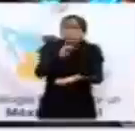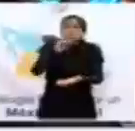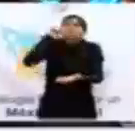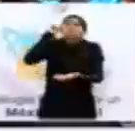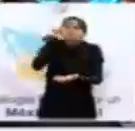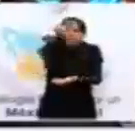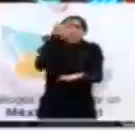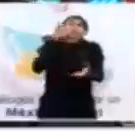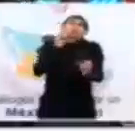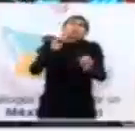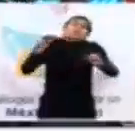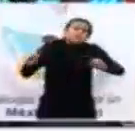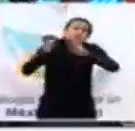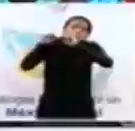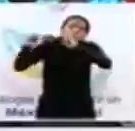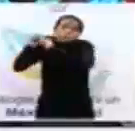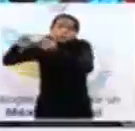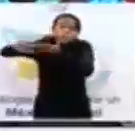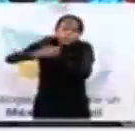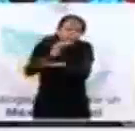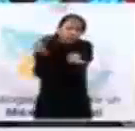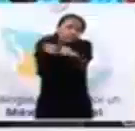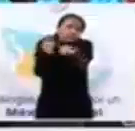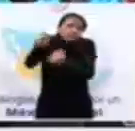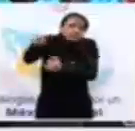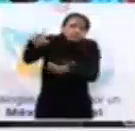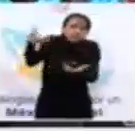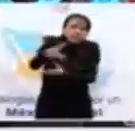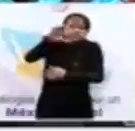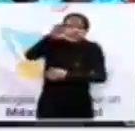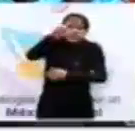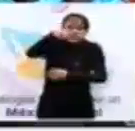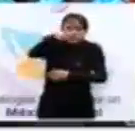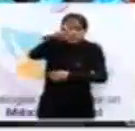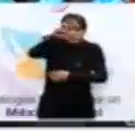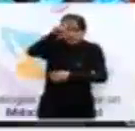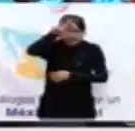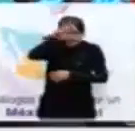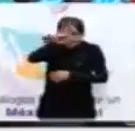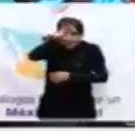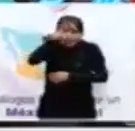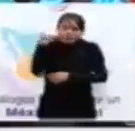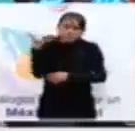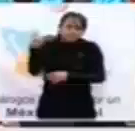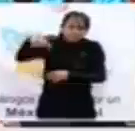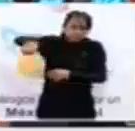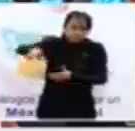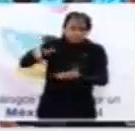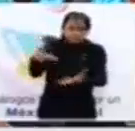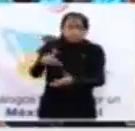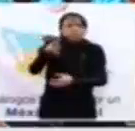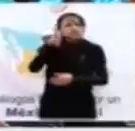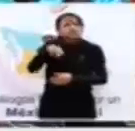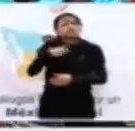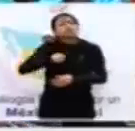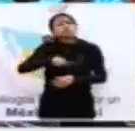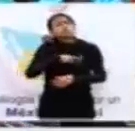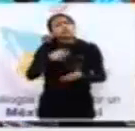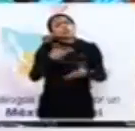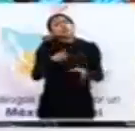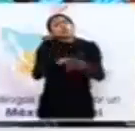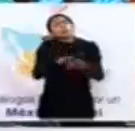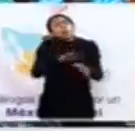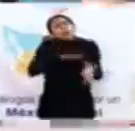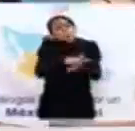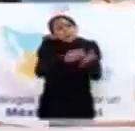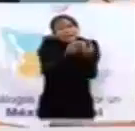mecanismos como Coneval y político a través del Congreso, que son mecanismos de enorme elaboración. Decimos, para el desarrollo rural no